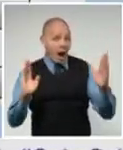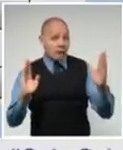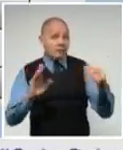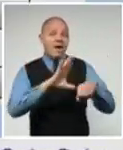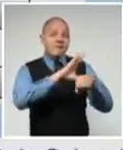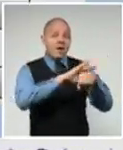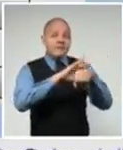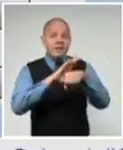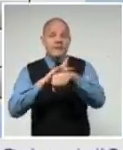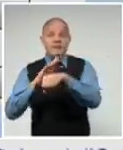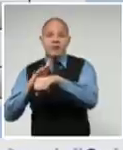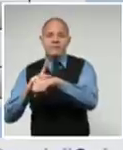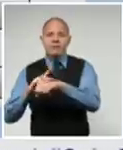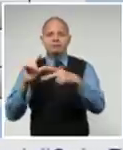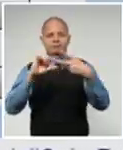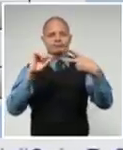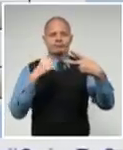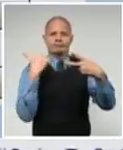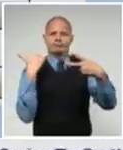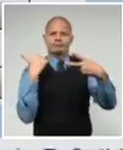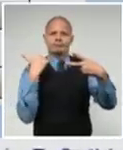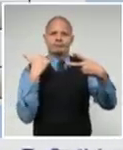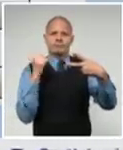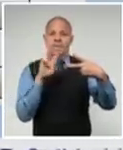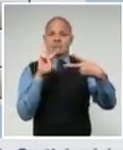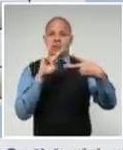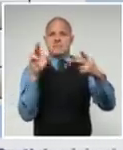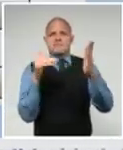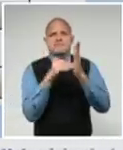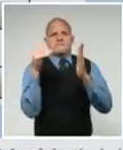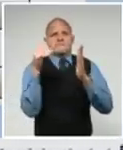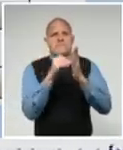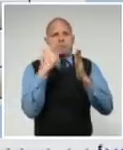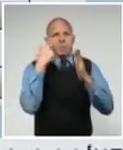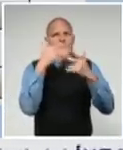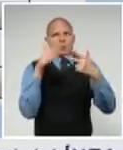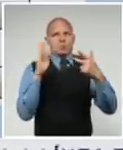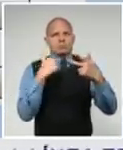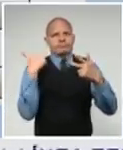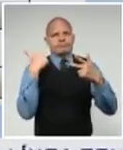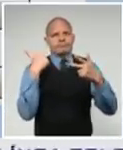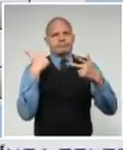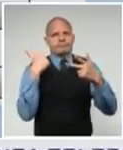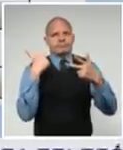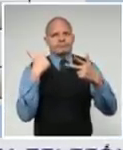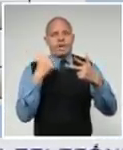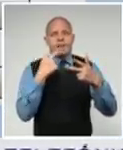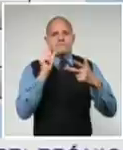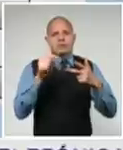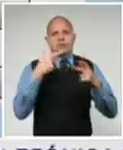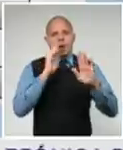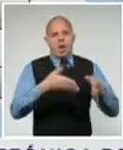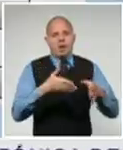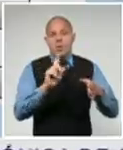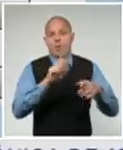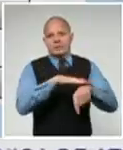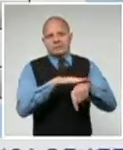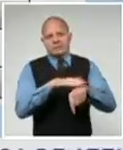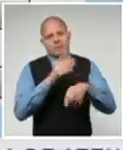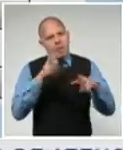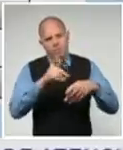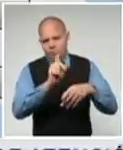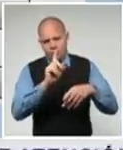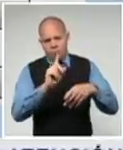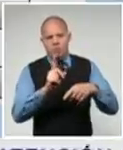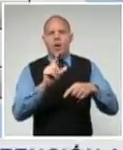33.714.661 personas que han fallecido que han sido diagnosticados con la enfermedad hasta la